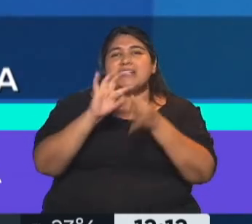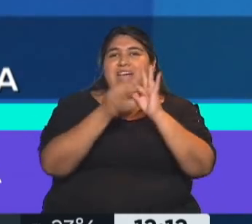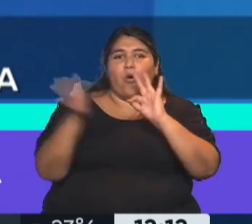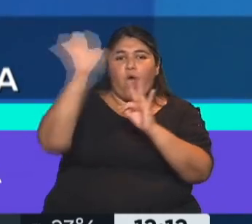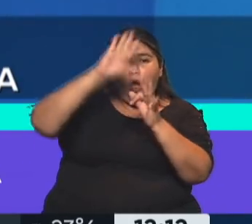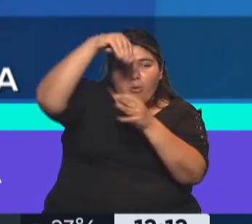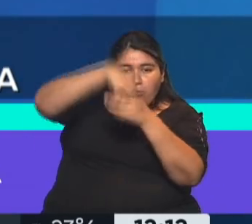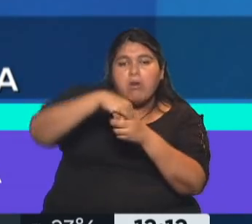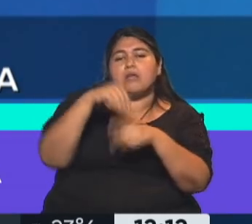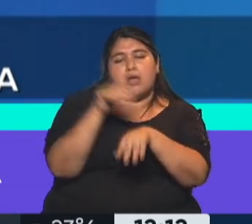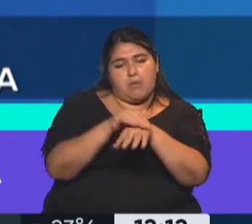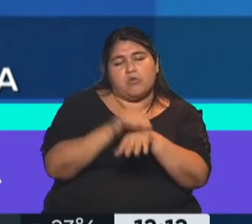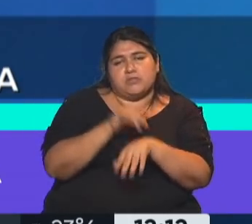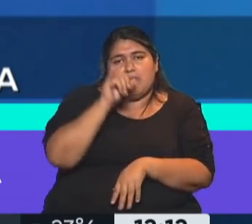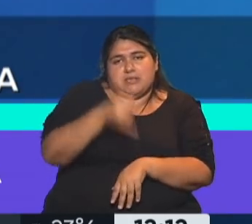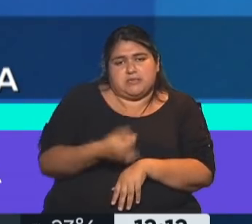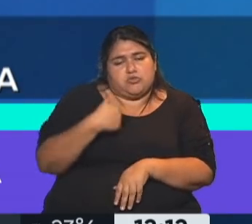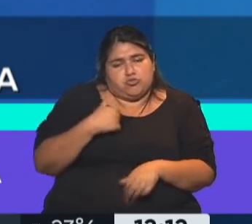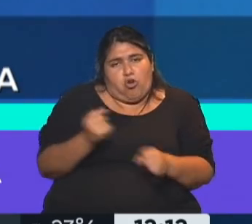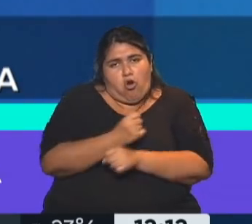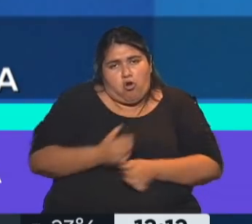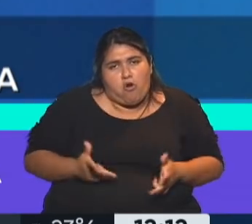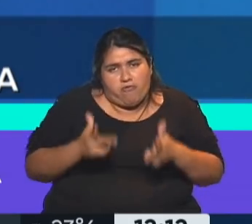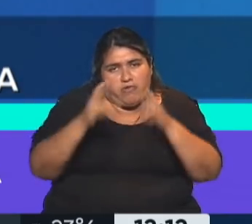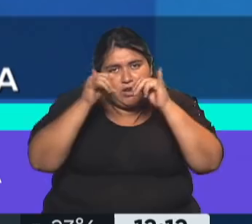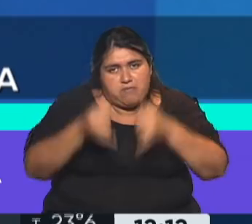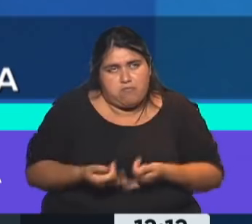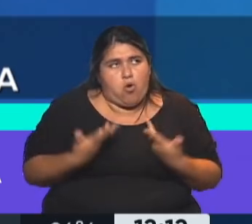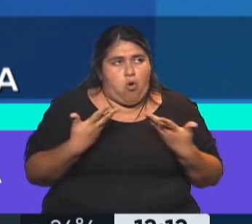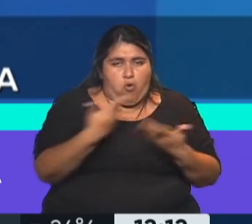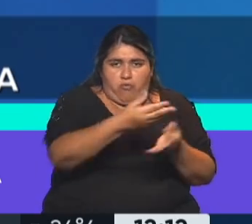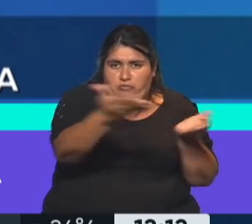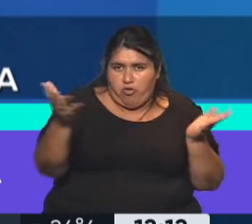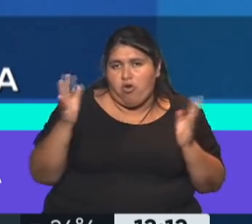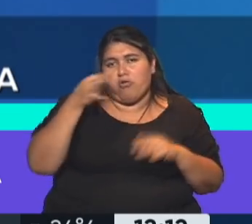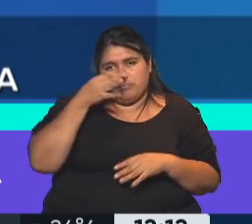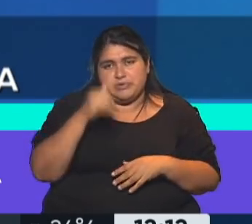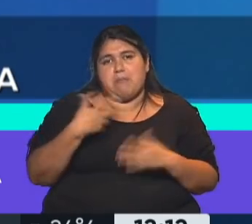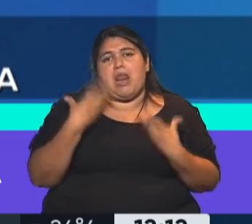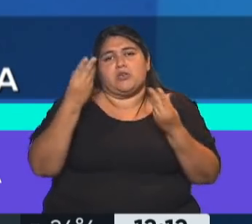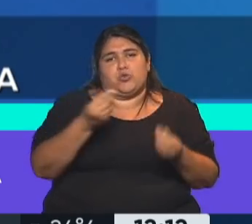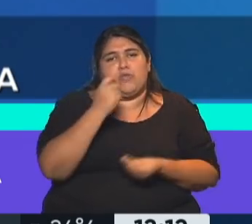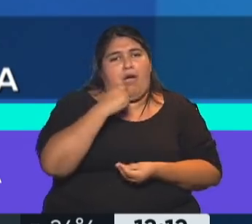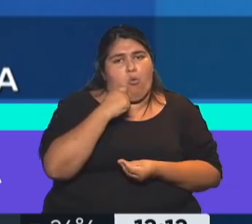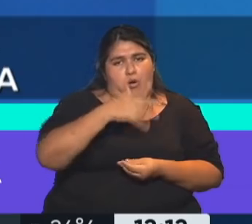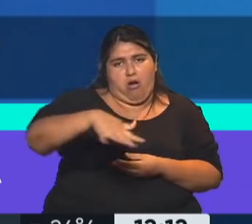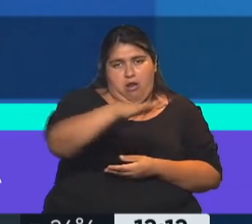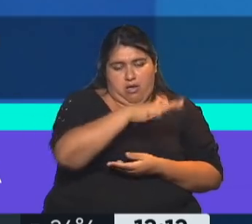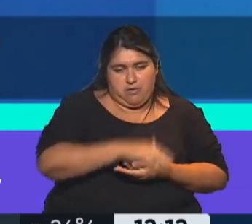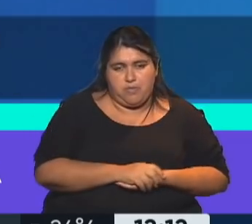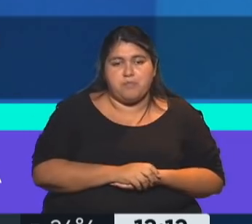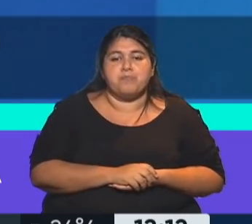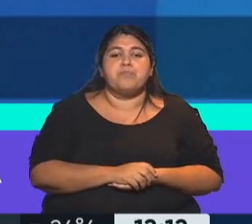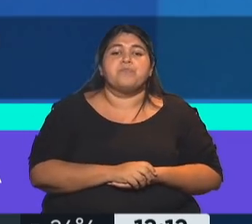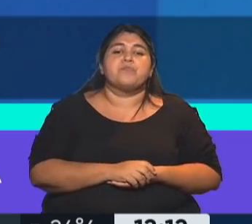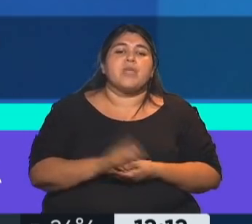part, et je peux ici vous le confirmer évidemment, pour à la fois assister la population ukrainienne et